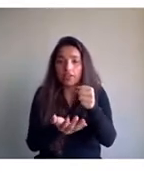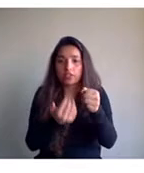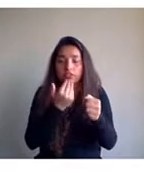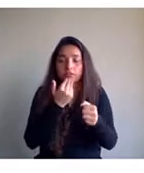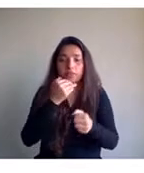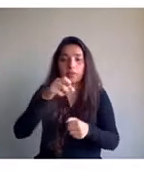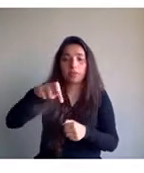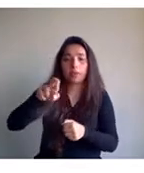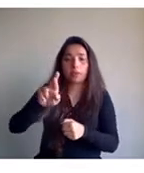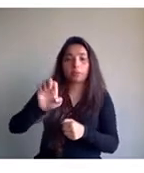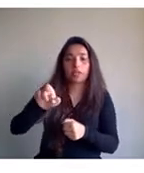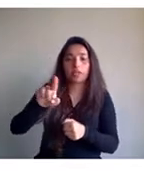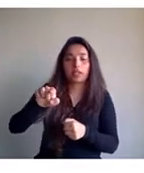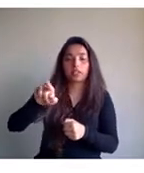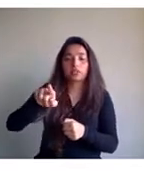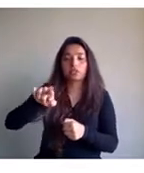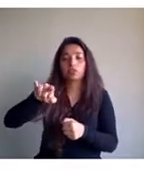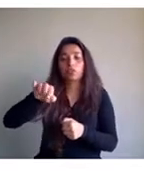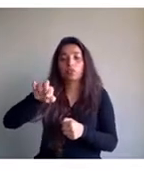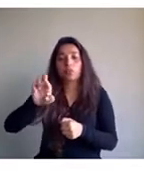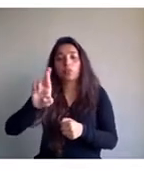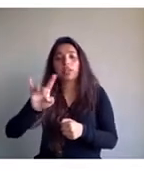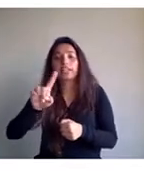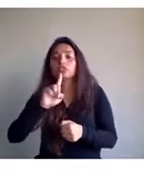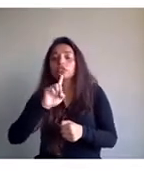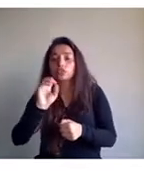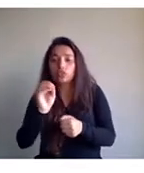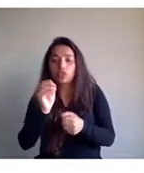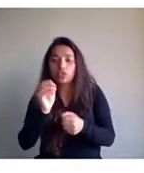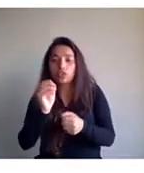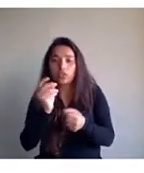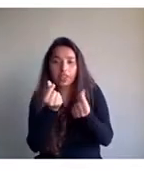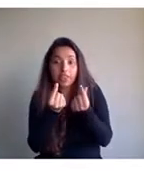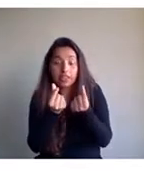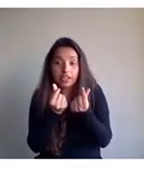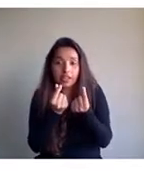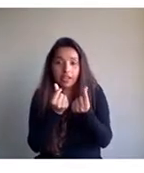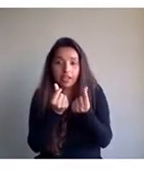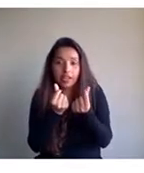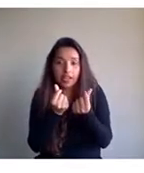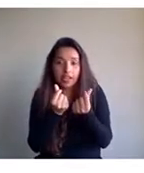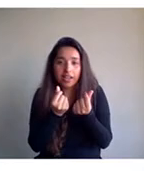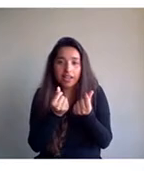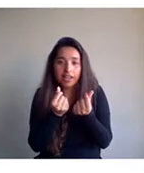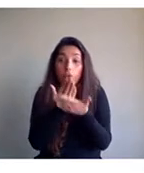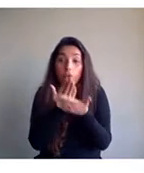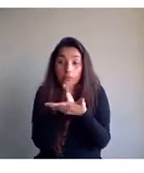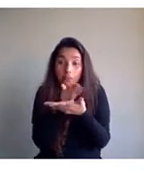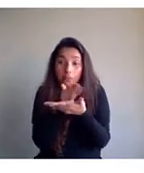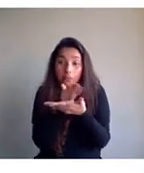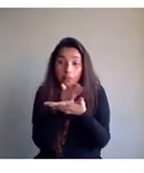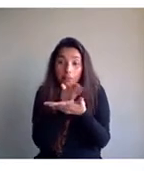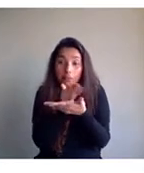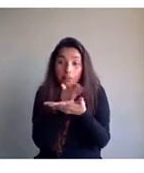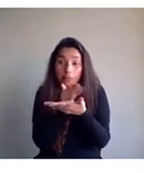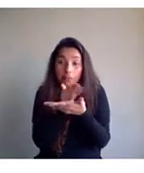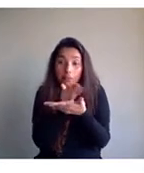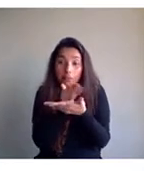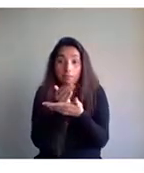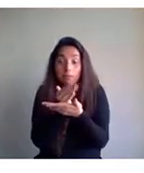ese es un elemento esencial porque allí es evidente que hicimos con la vinculación laboral